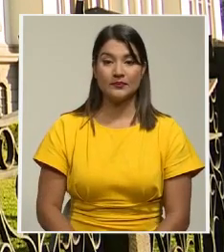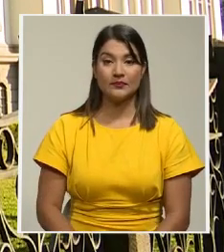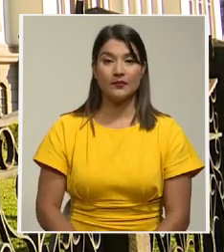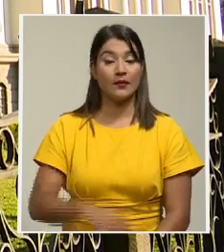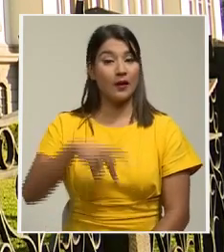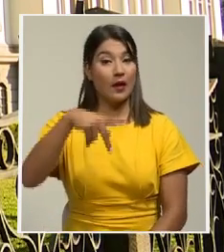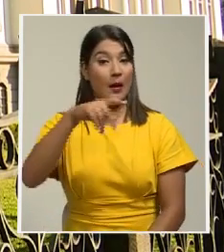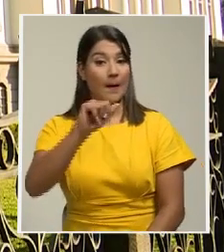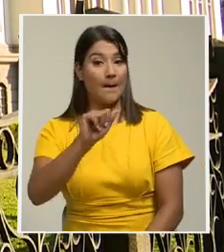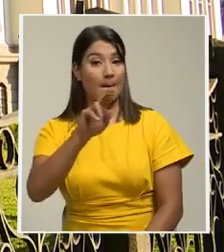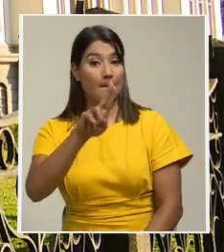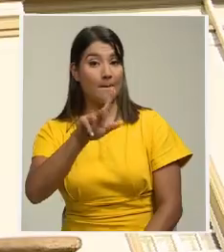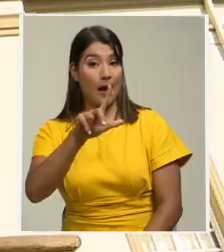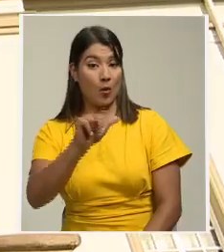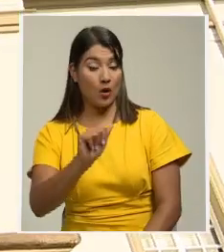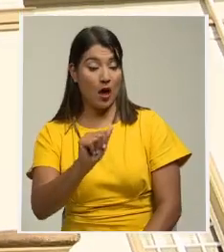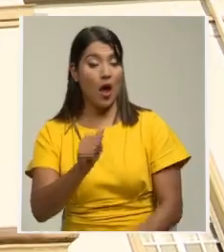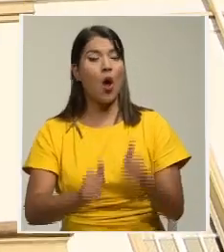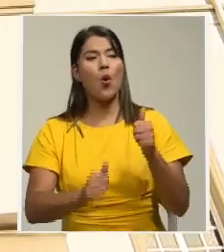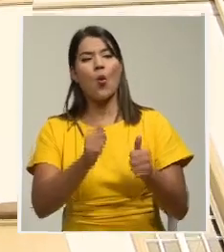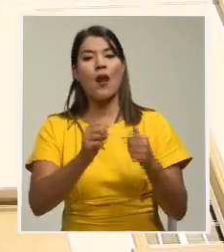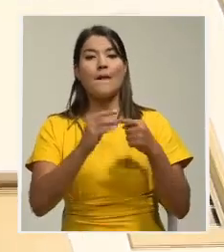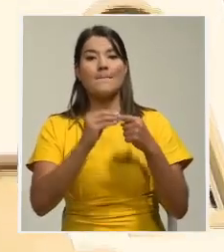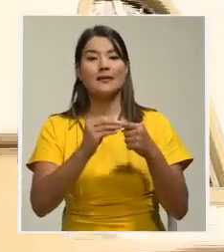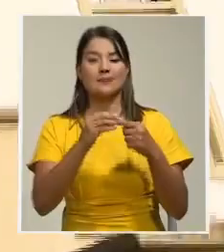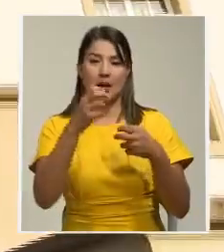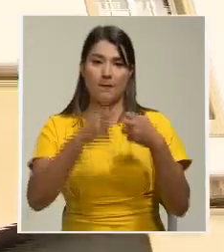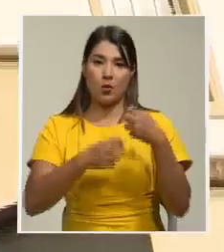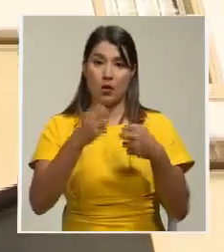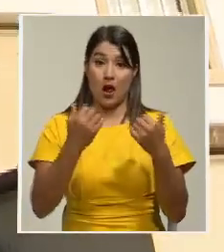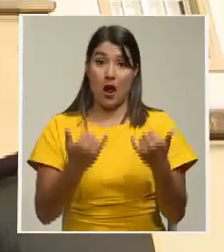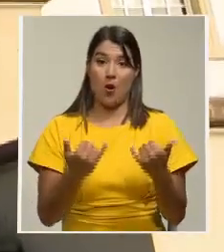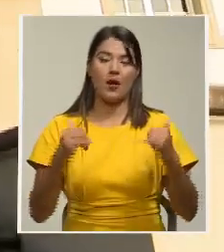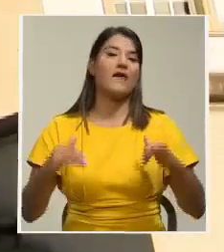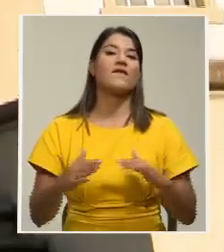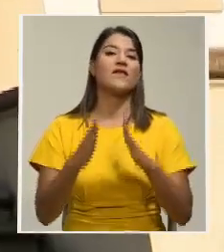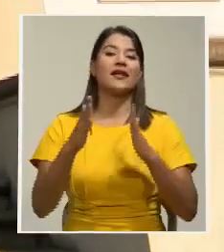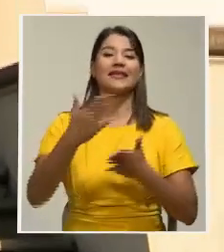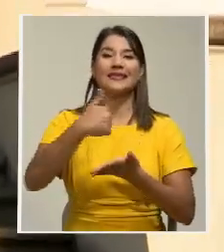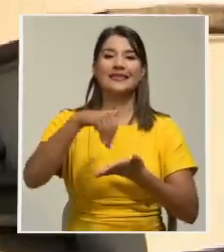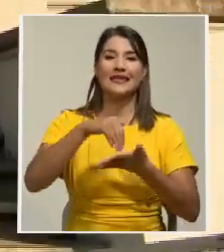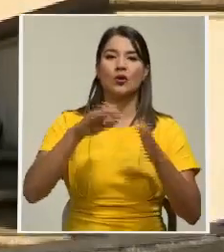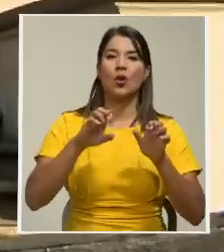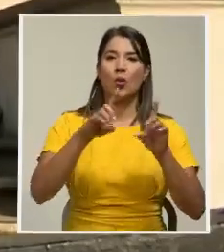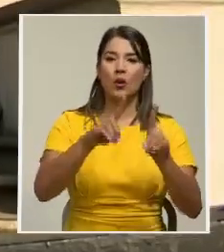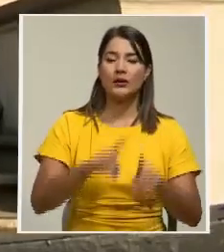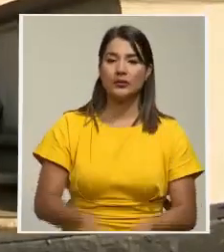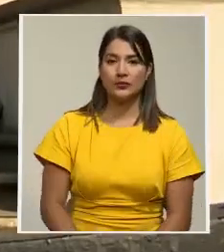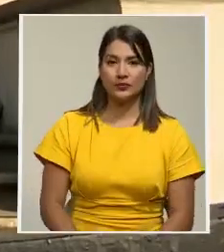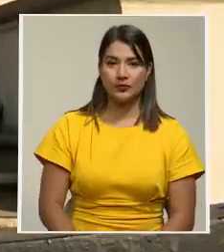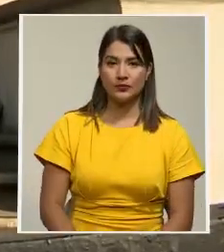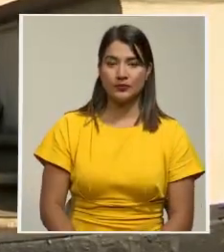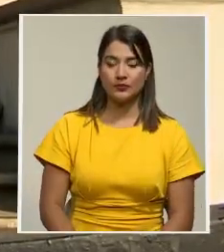Doña Paula, ¿cuáles son los principales problemas que están enfrentando los centros educativos?